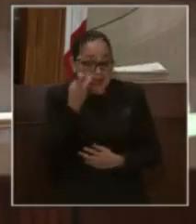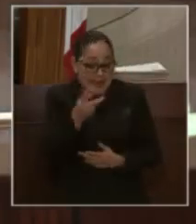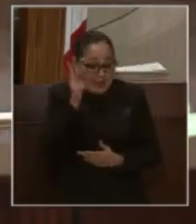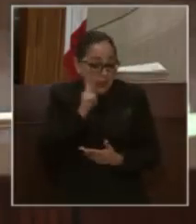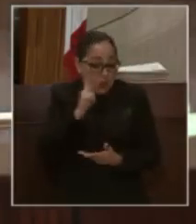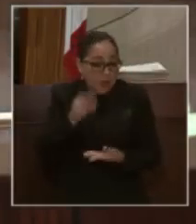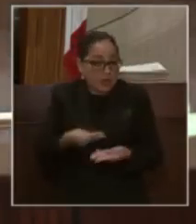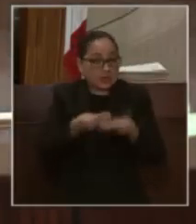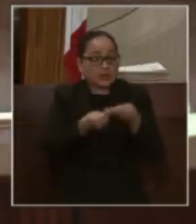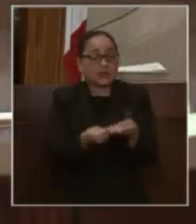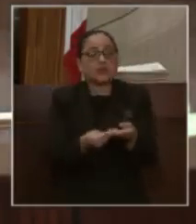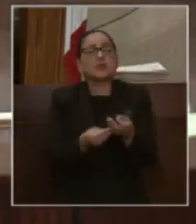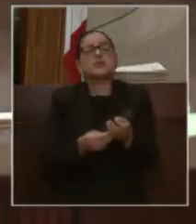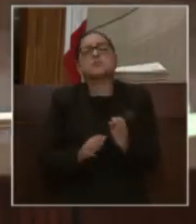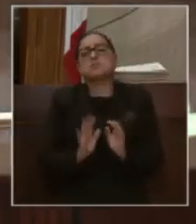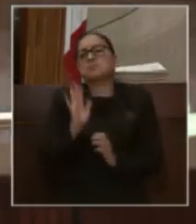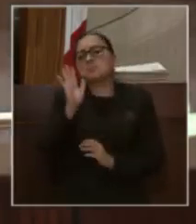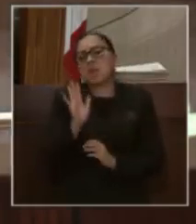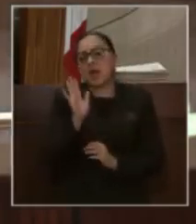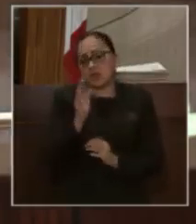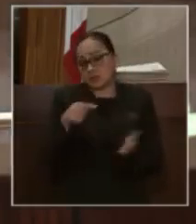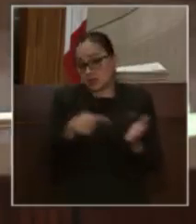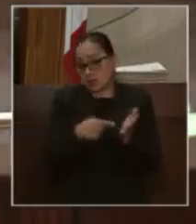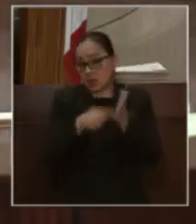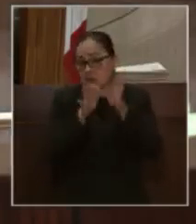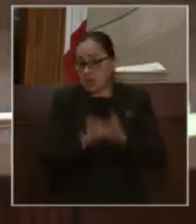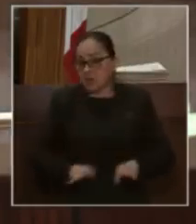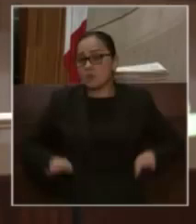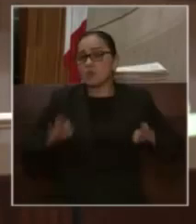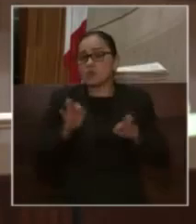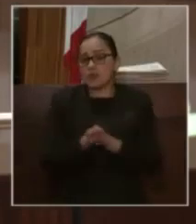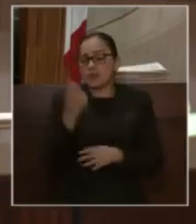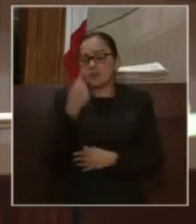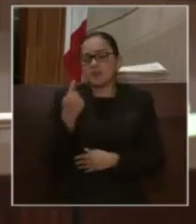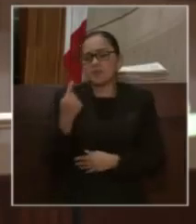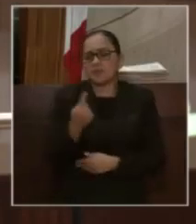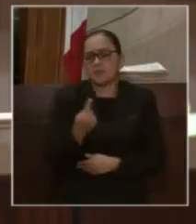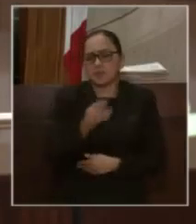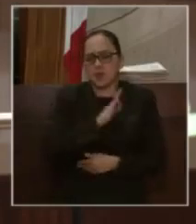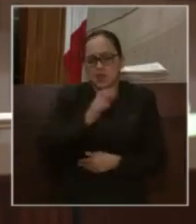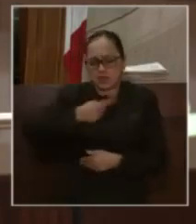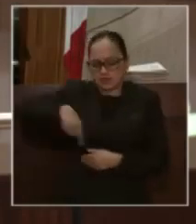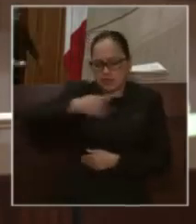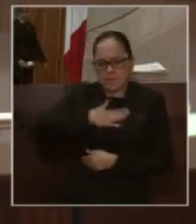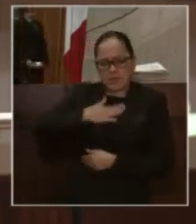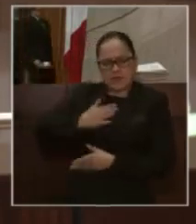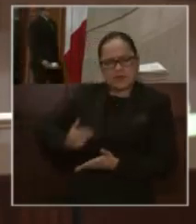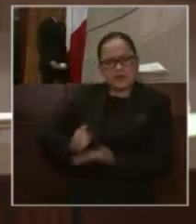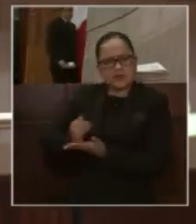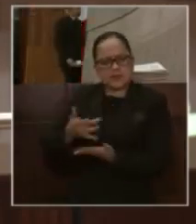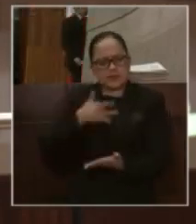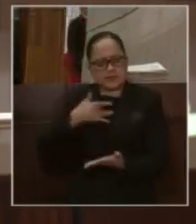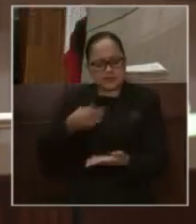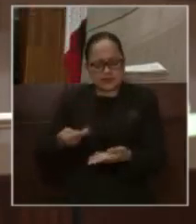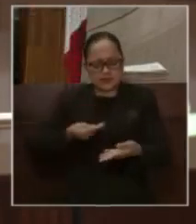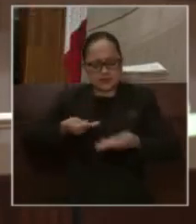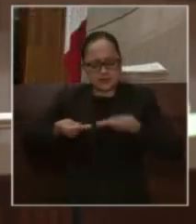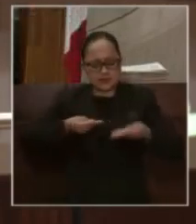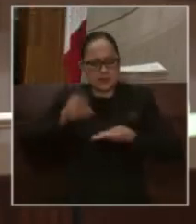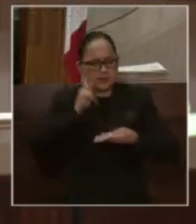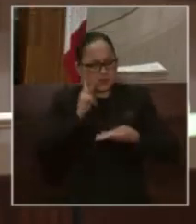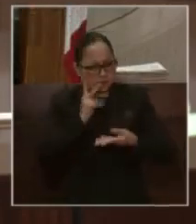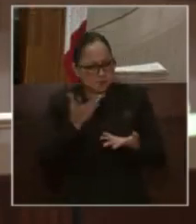en cuestiones importantes para la convicción del juzgador. Y en ese sentido,